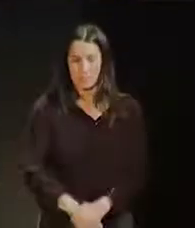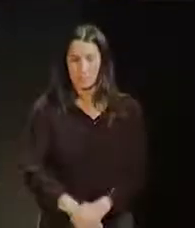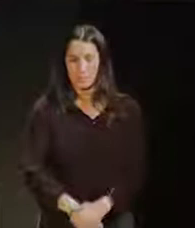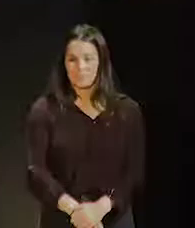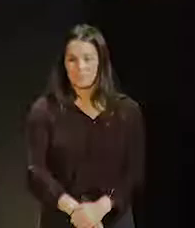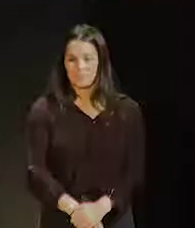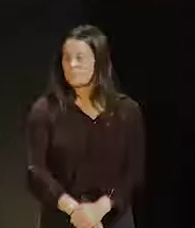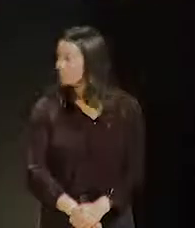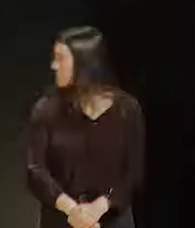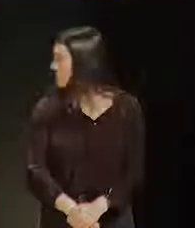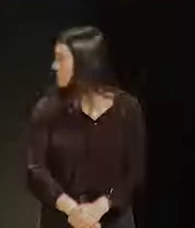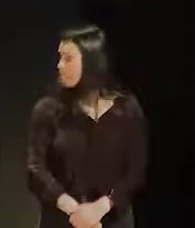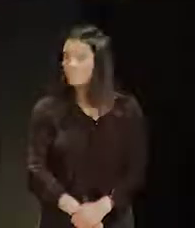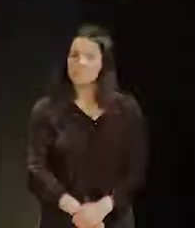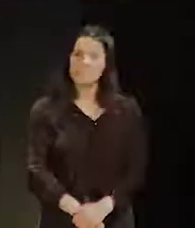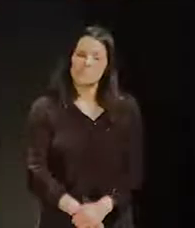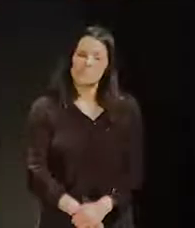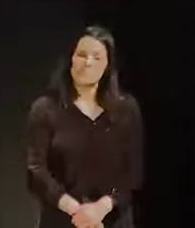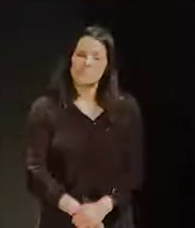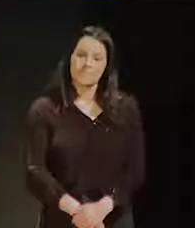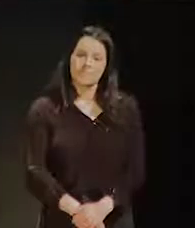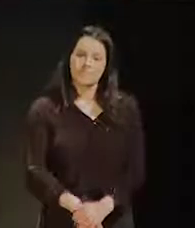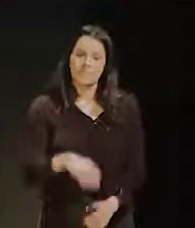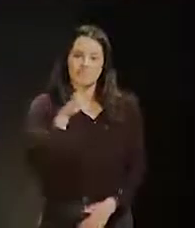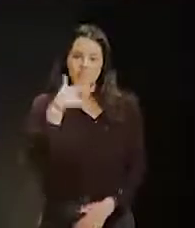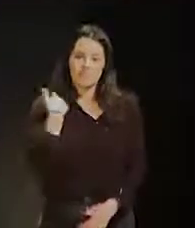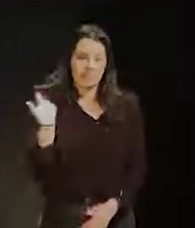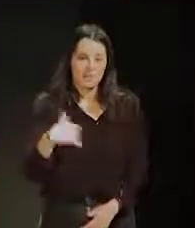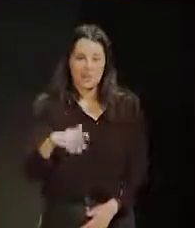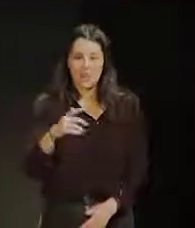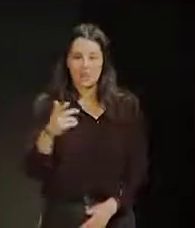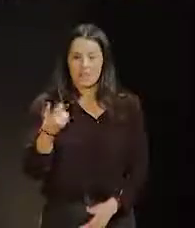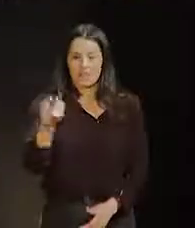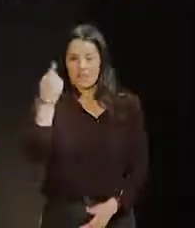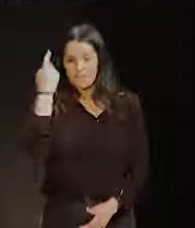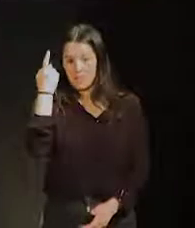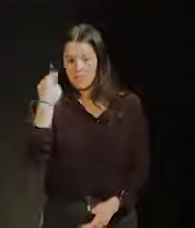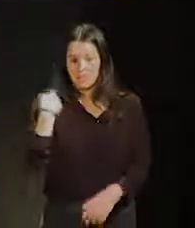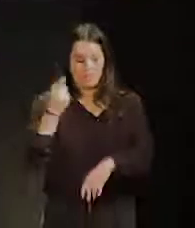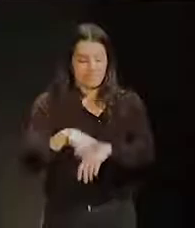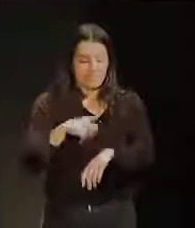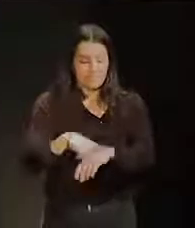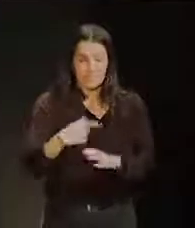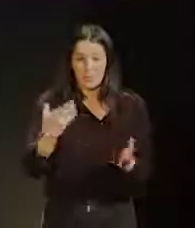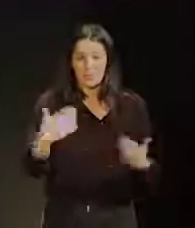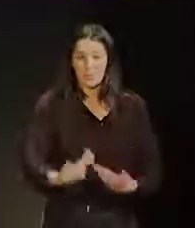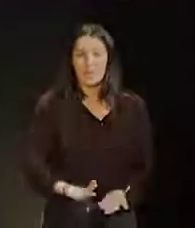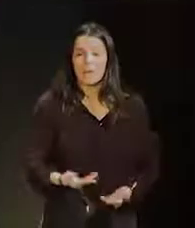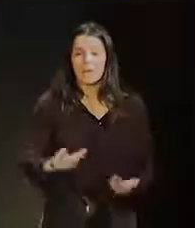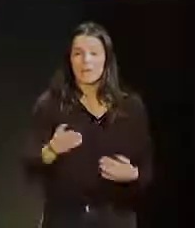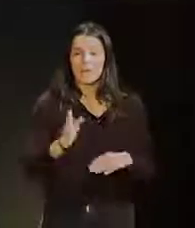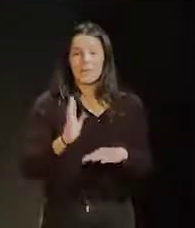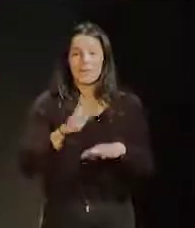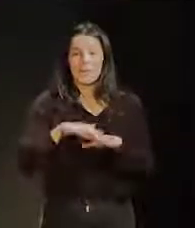estos días, porque yo no tengo tiempo para los cursos de